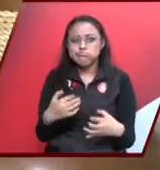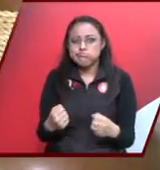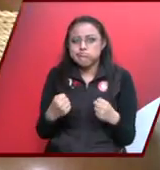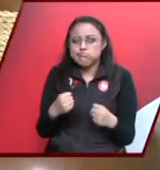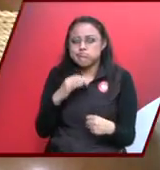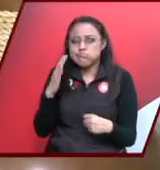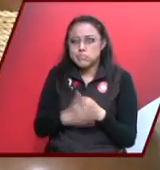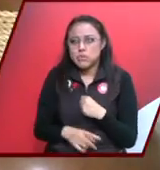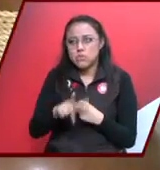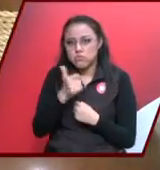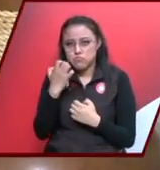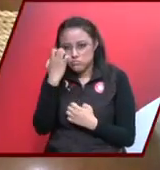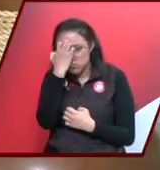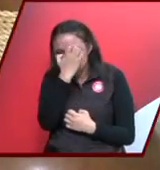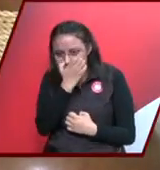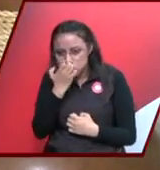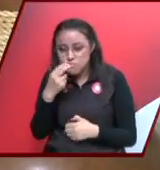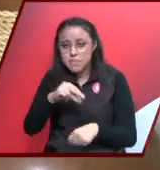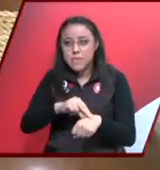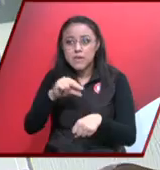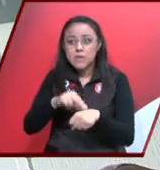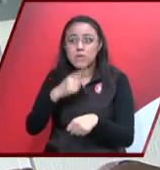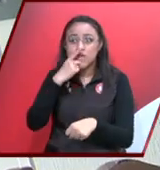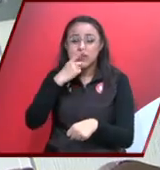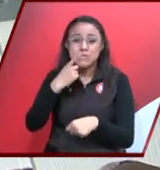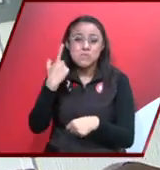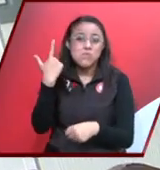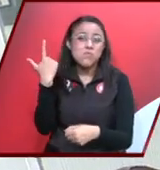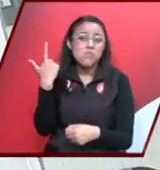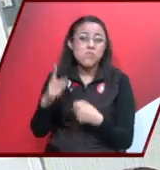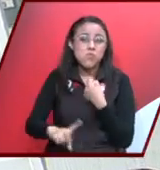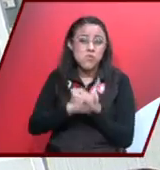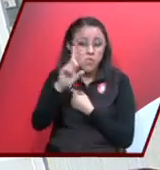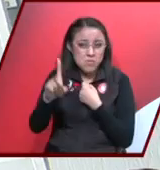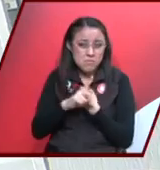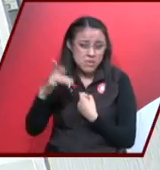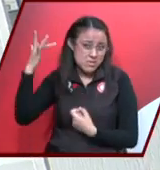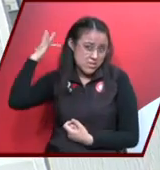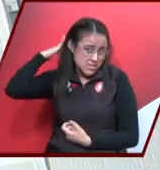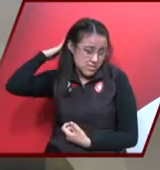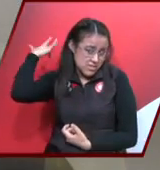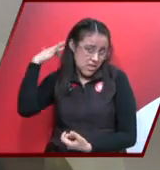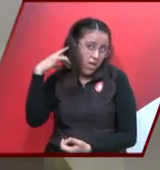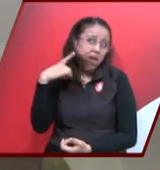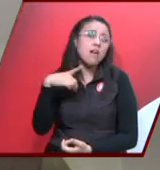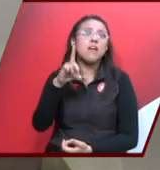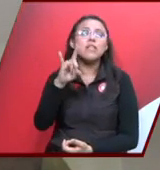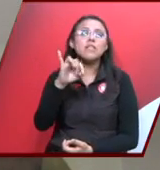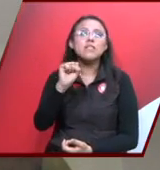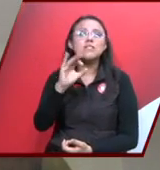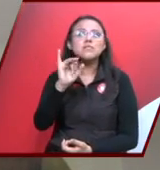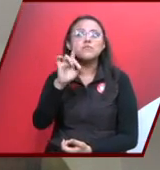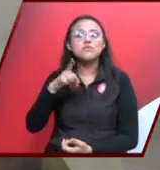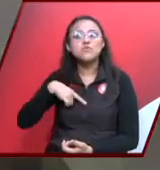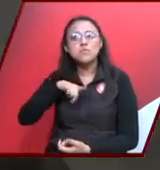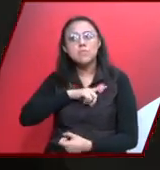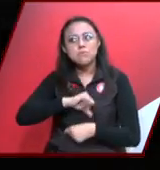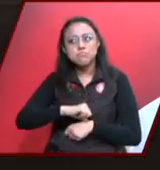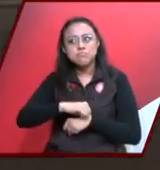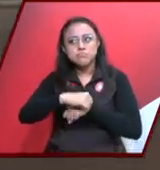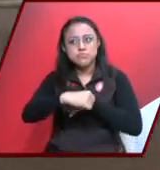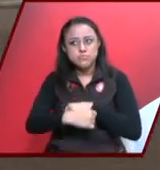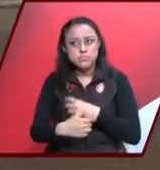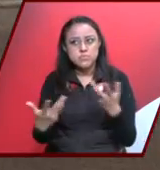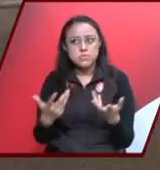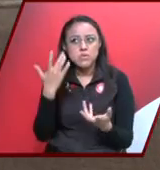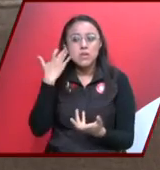muchos estudios, su médico determinó que tenía un grave problema en uno de los discos de su columna vertebral y tuvo que intervenirla quirúrgicamente.